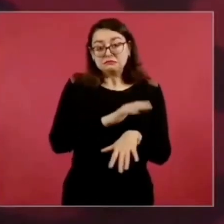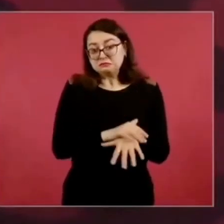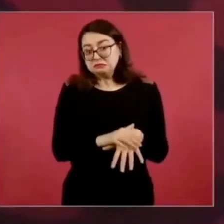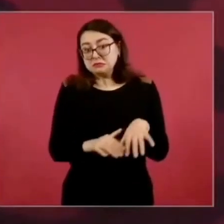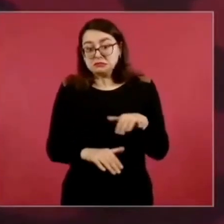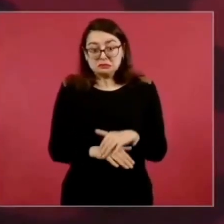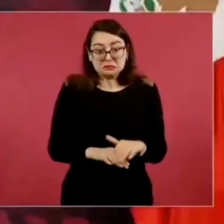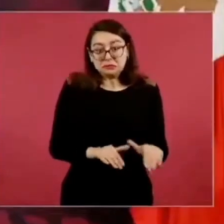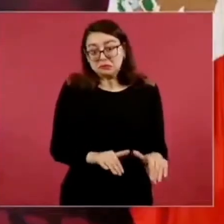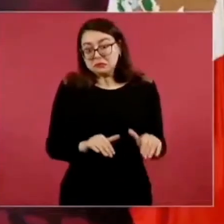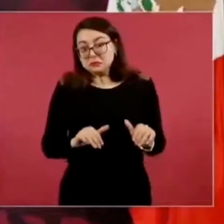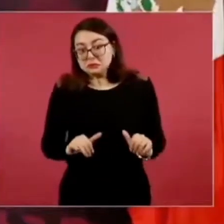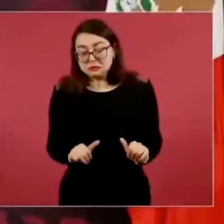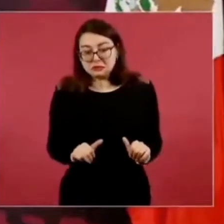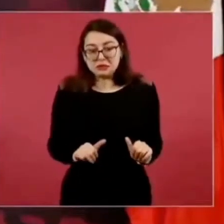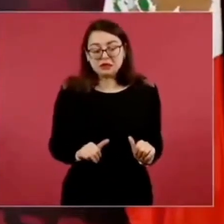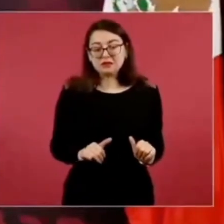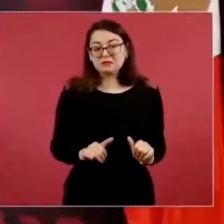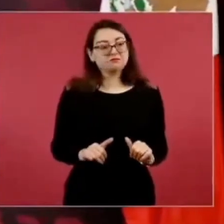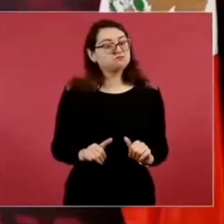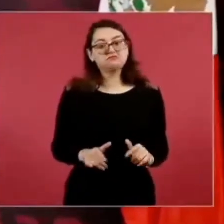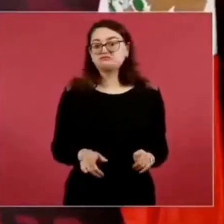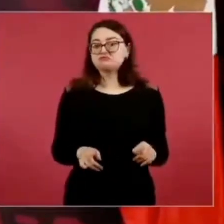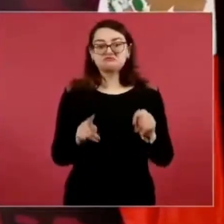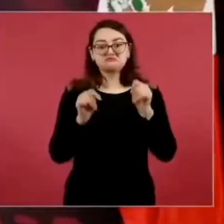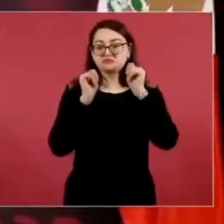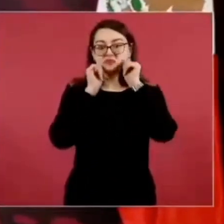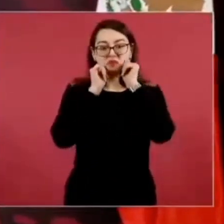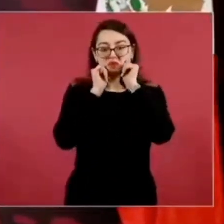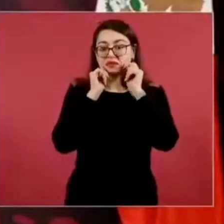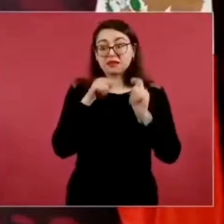a lo mejor pensó, si se